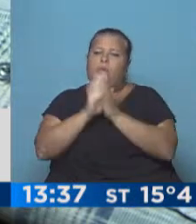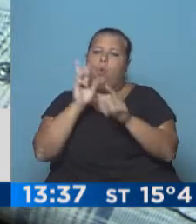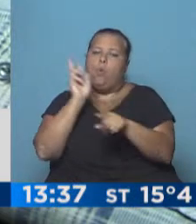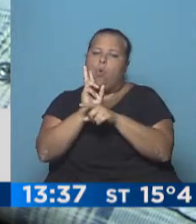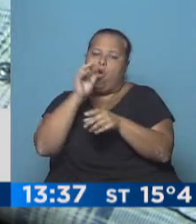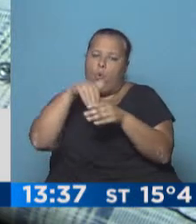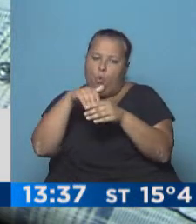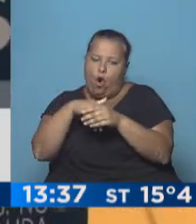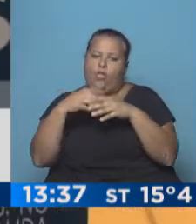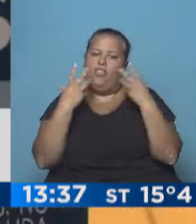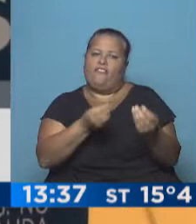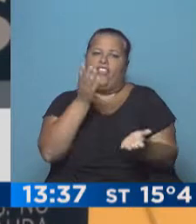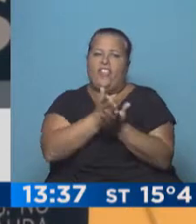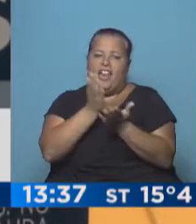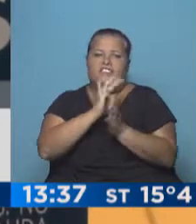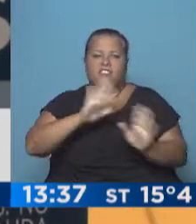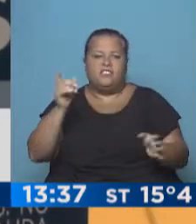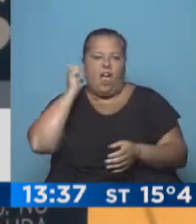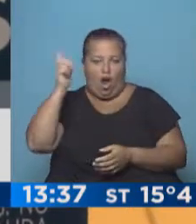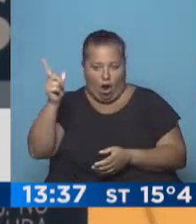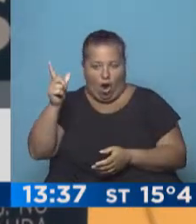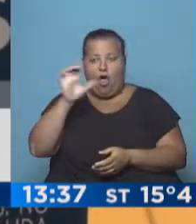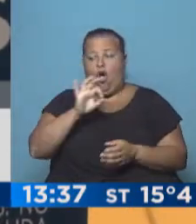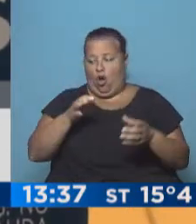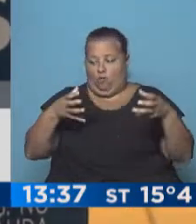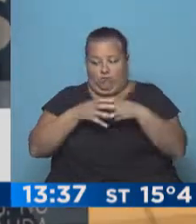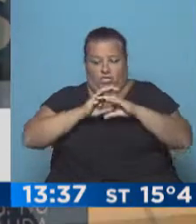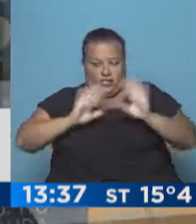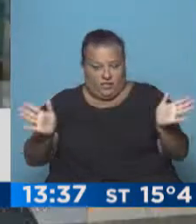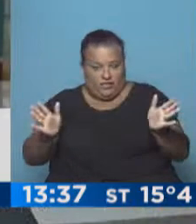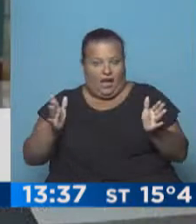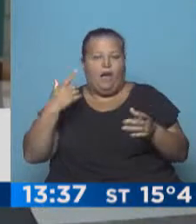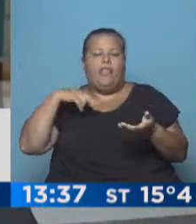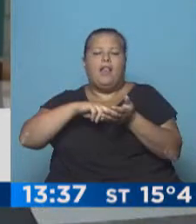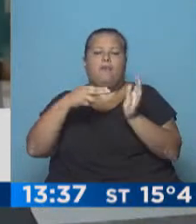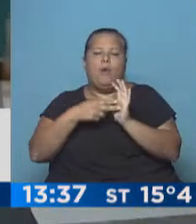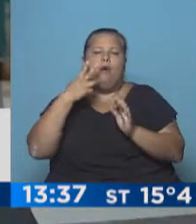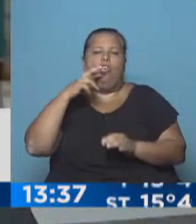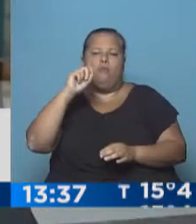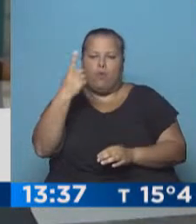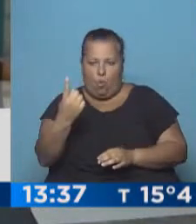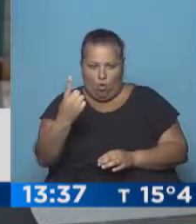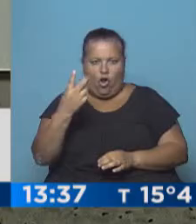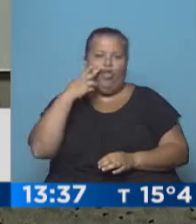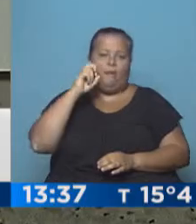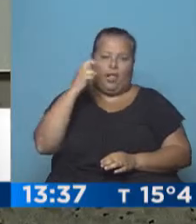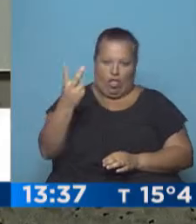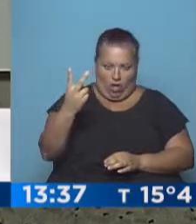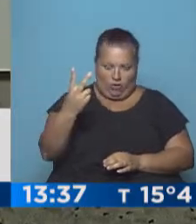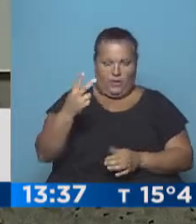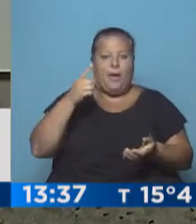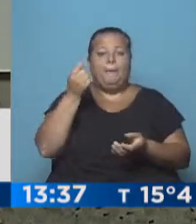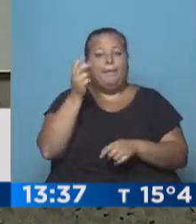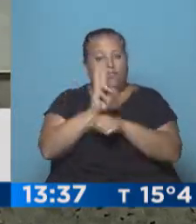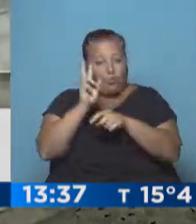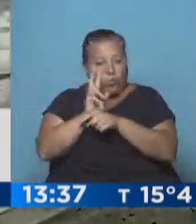su voto los derechos adquiridos y o consolidados desde la crisis de 2001-2002. Precios